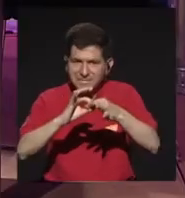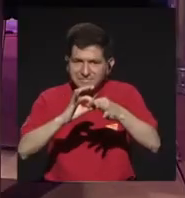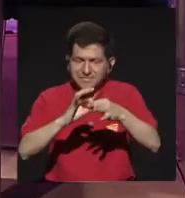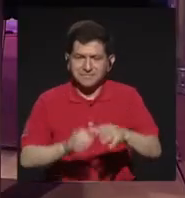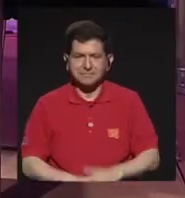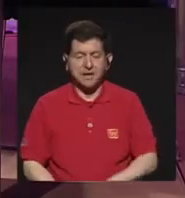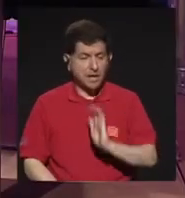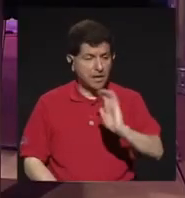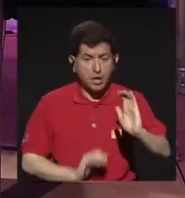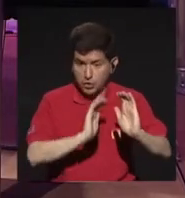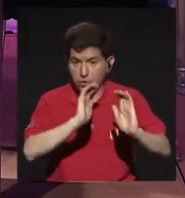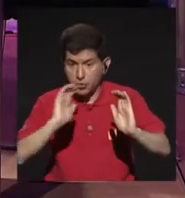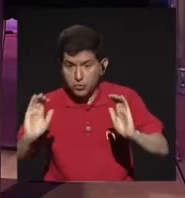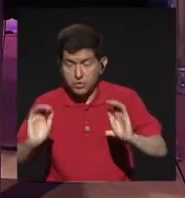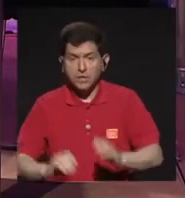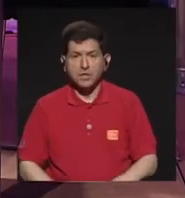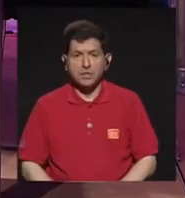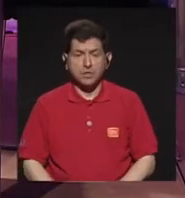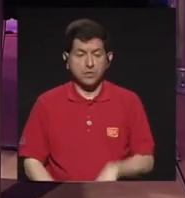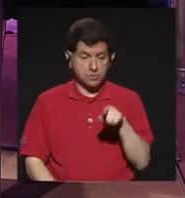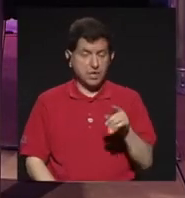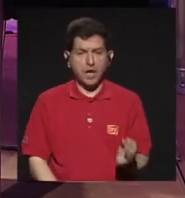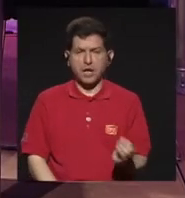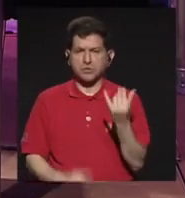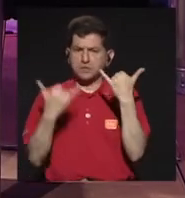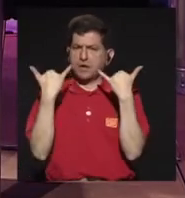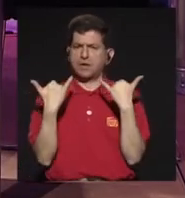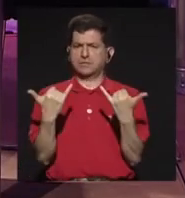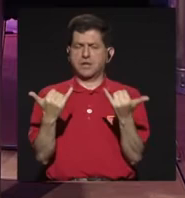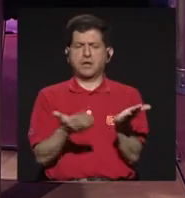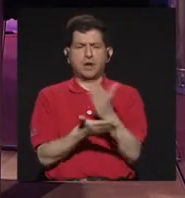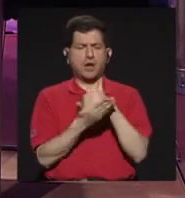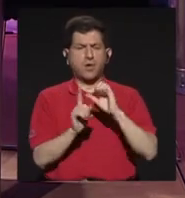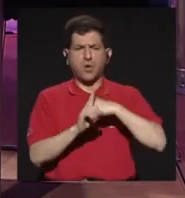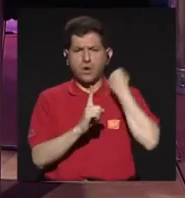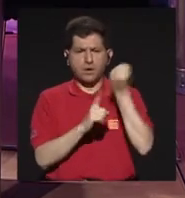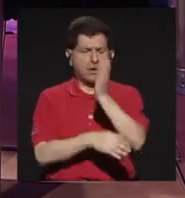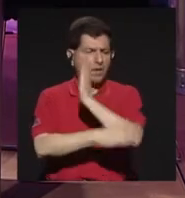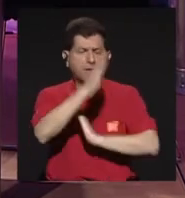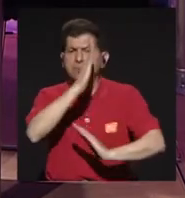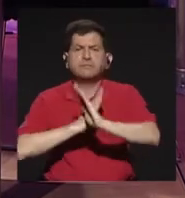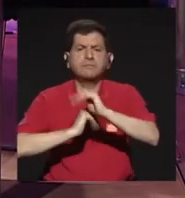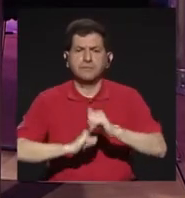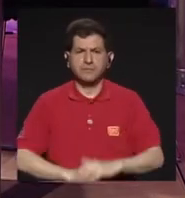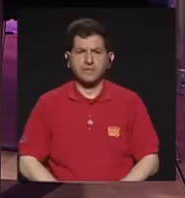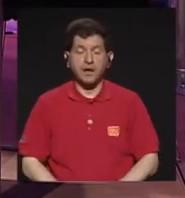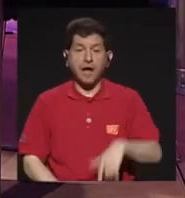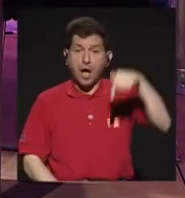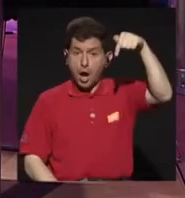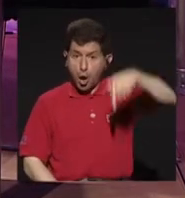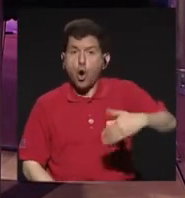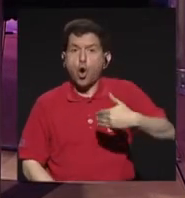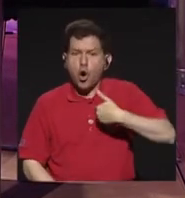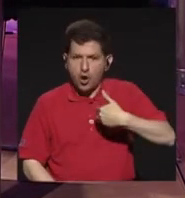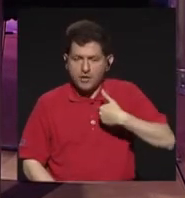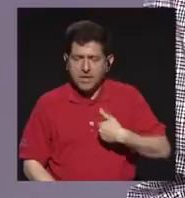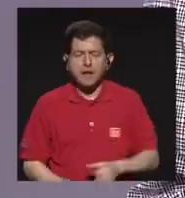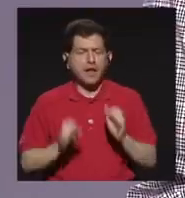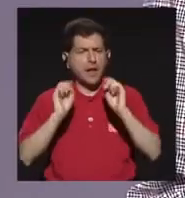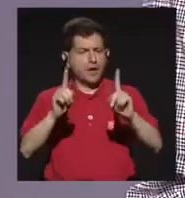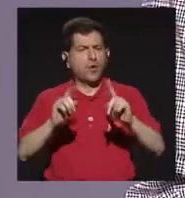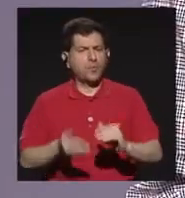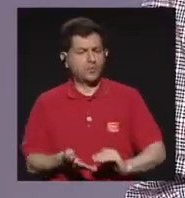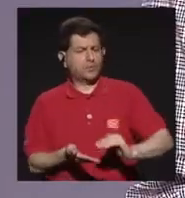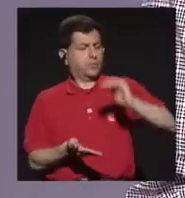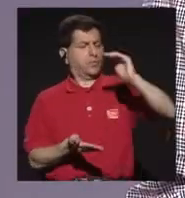esos niños que vienen creciendo con alguna condición de discapacidad hoy tengan muchas más